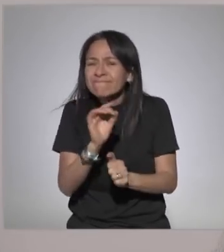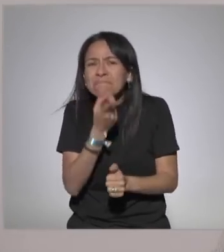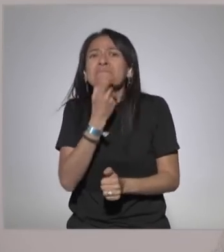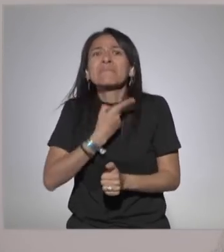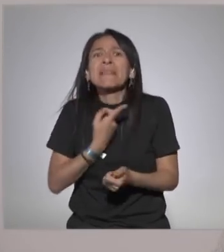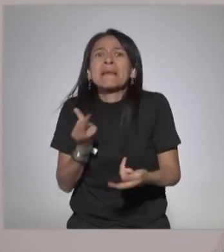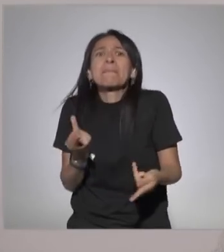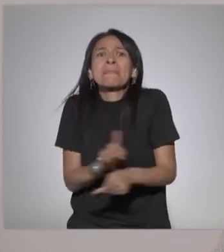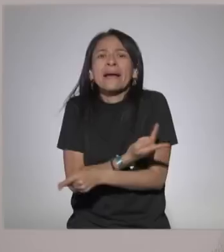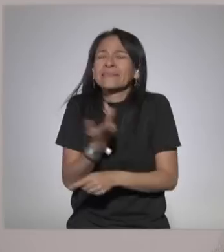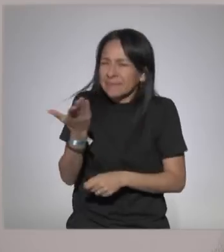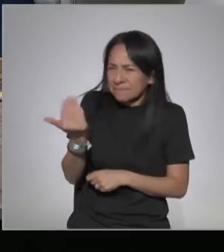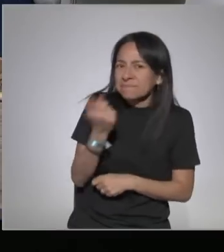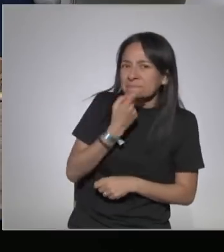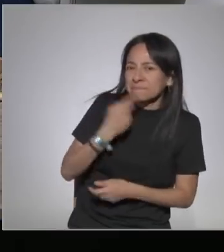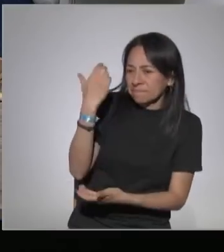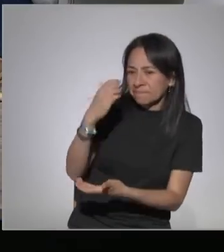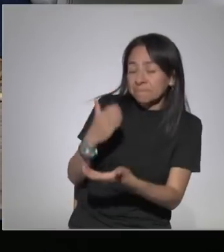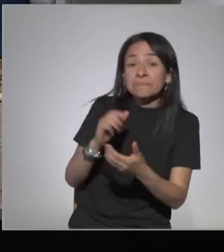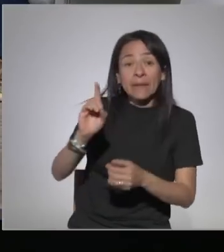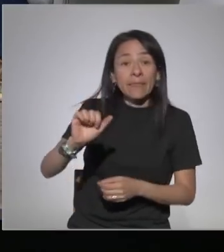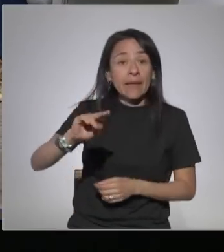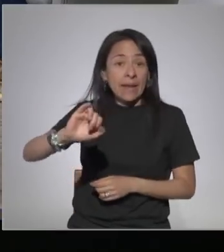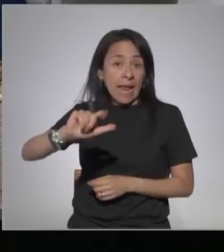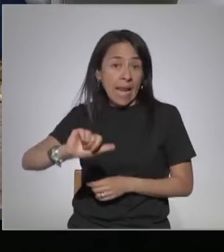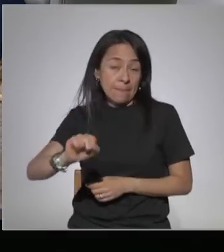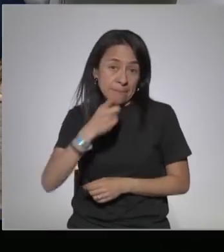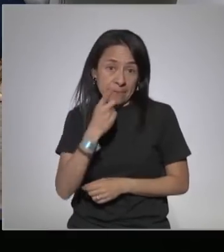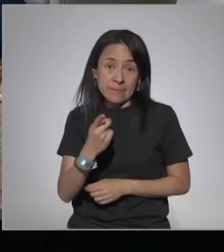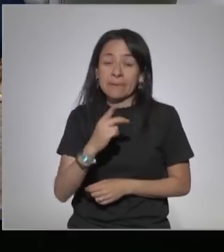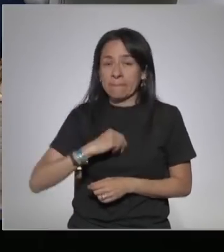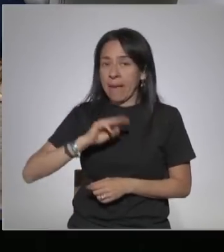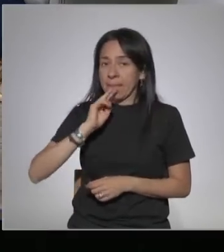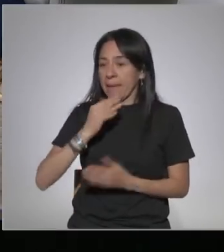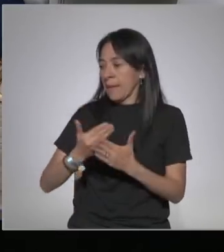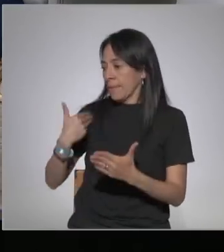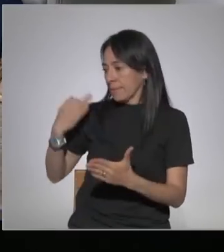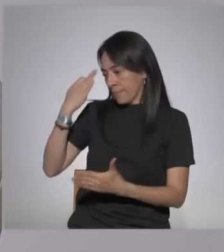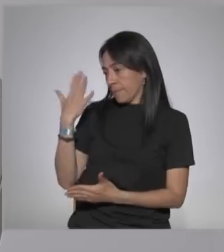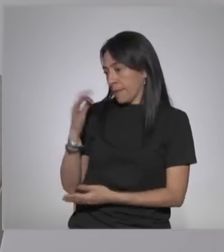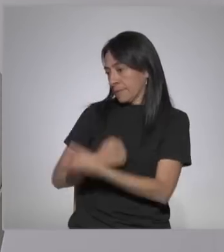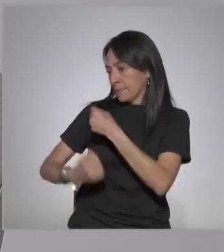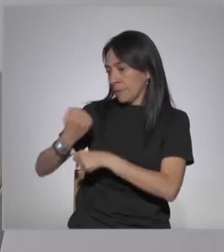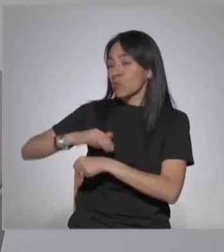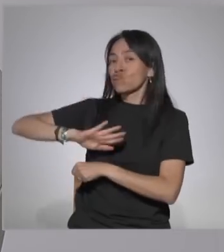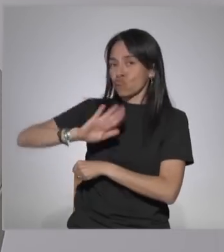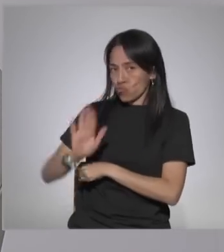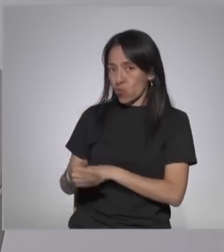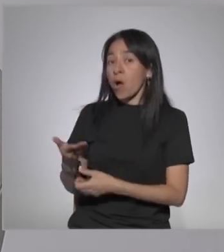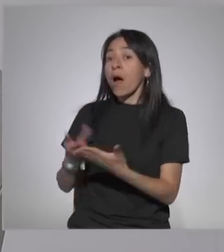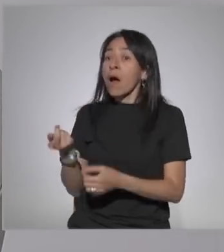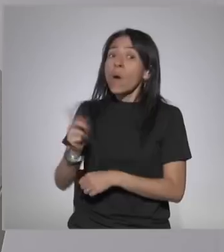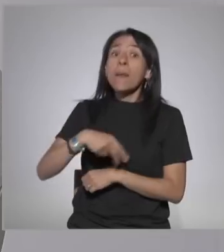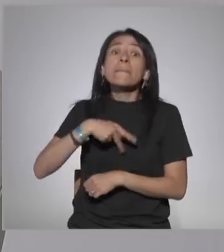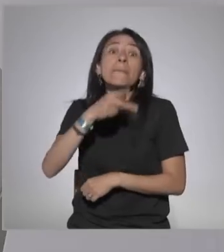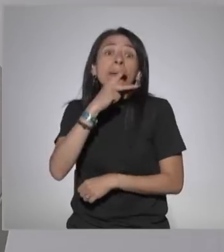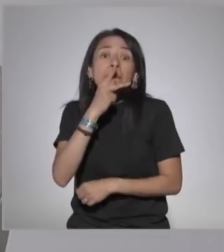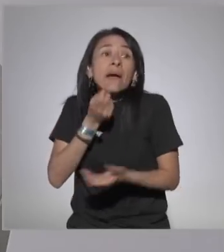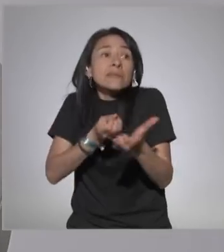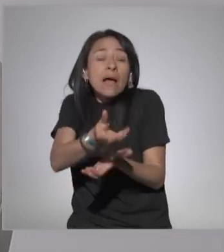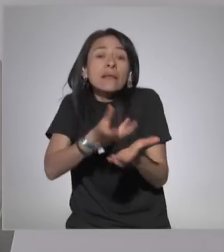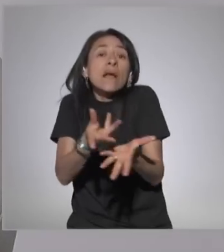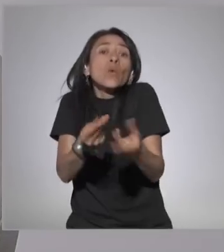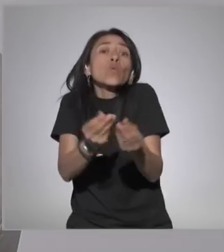¿qué Sí, nos mira, han dicho? Daniela nos dice, mi mamá murió hace 10 años, desde entonces mi papá se ha dedicado a salir con puras chavitas. Yo creo que